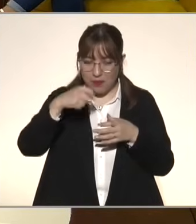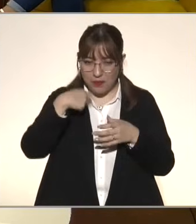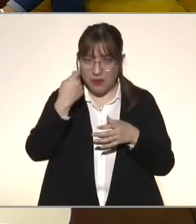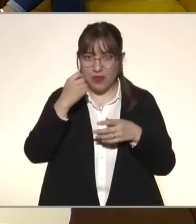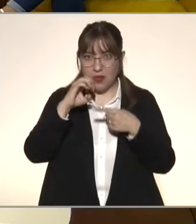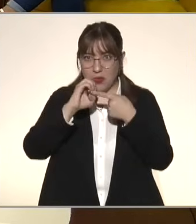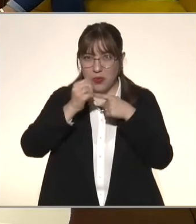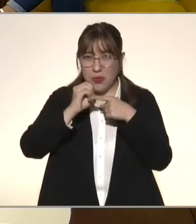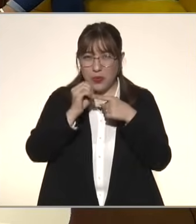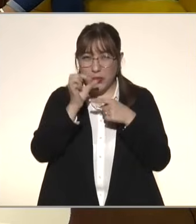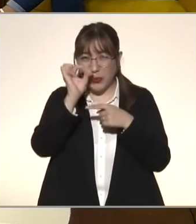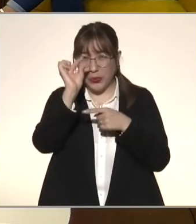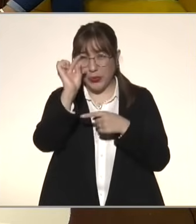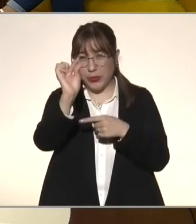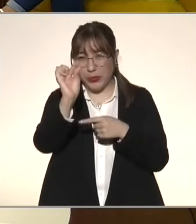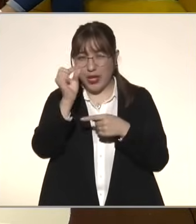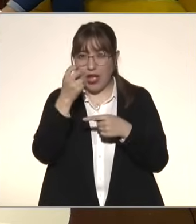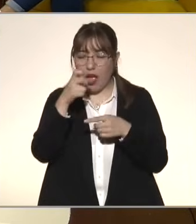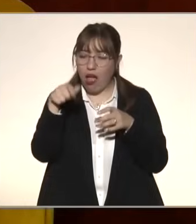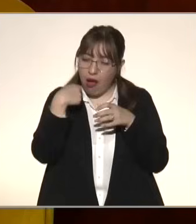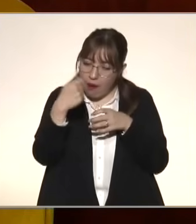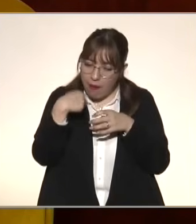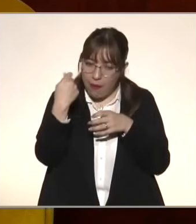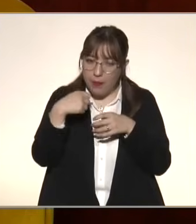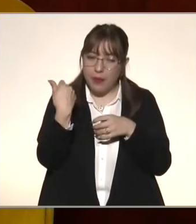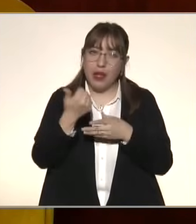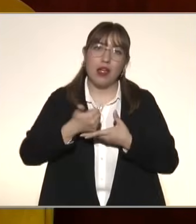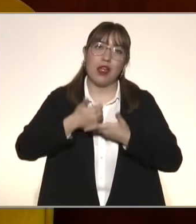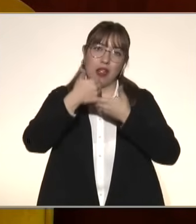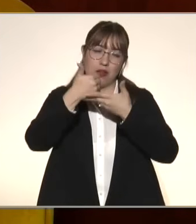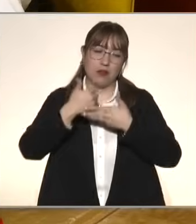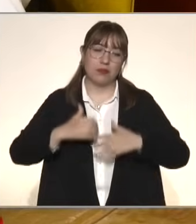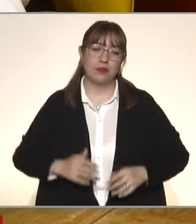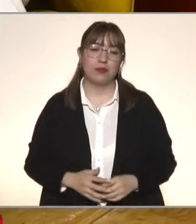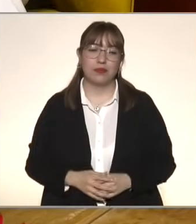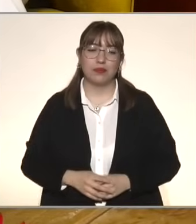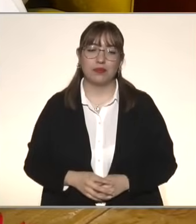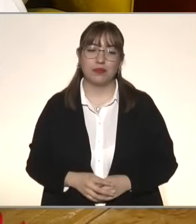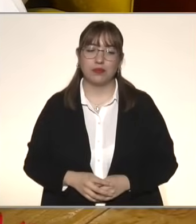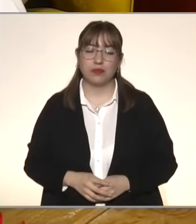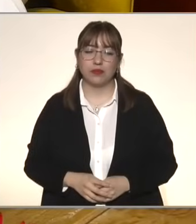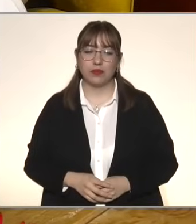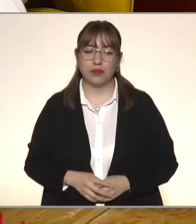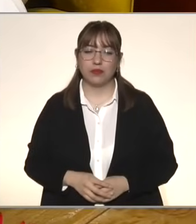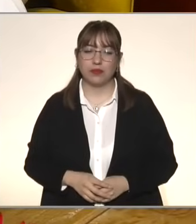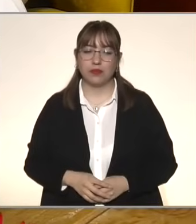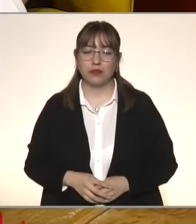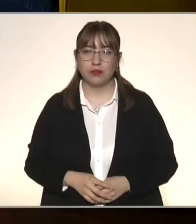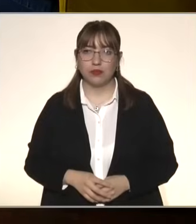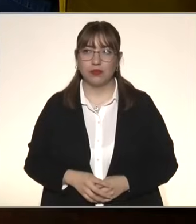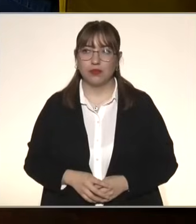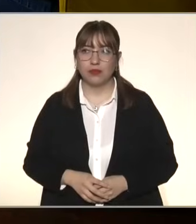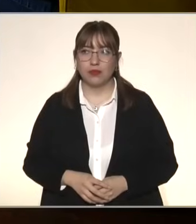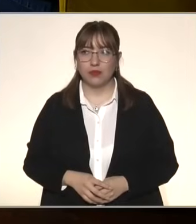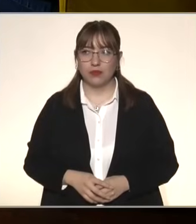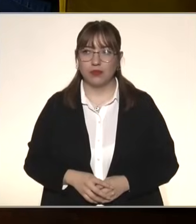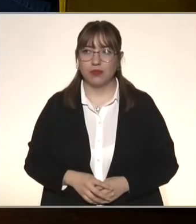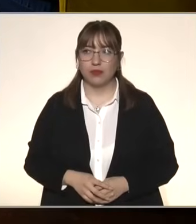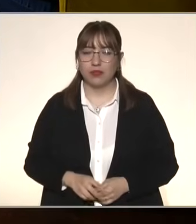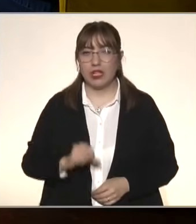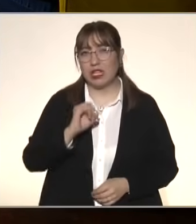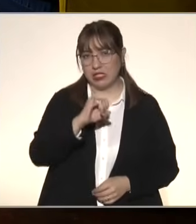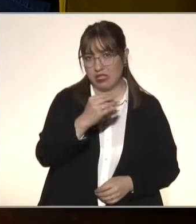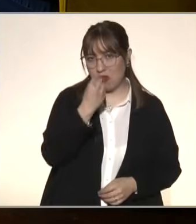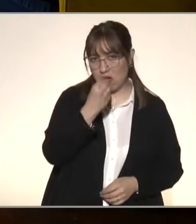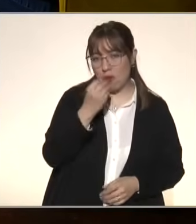vez las dos funcionan. También hay de lentejas crudas o cocidas. Igual, en este caso ella nos dice aquí sí se comen, pero a lo mejor puestas